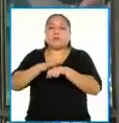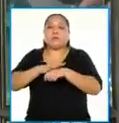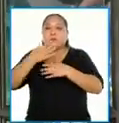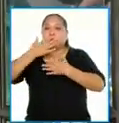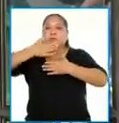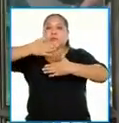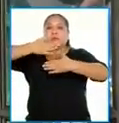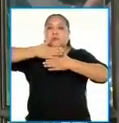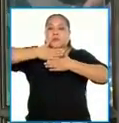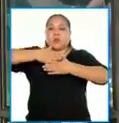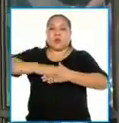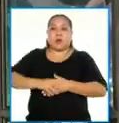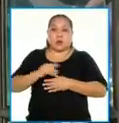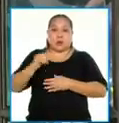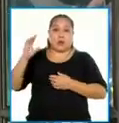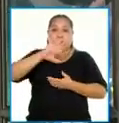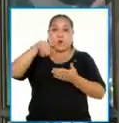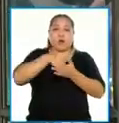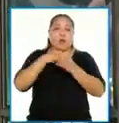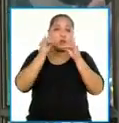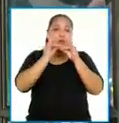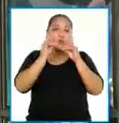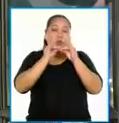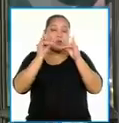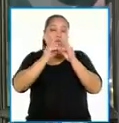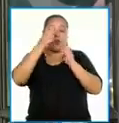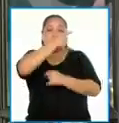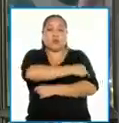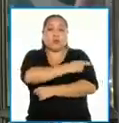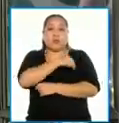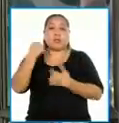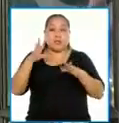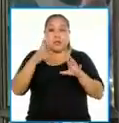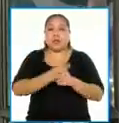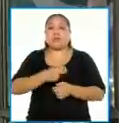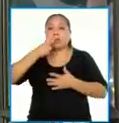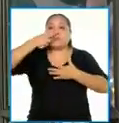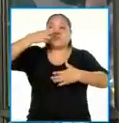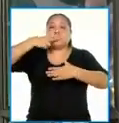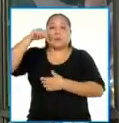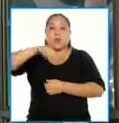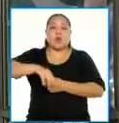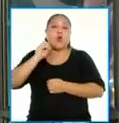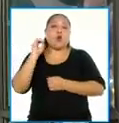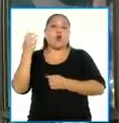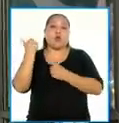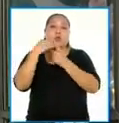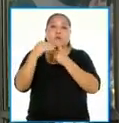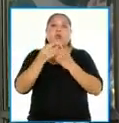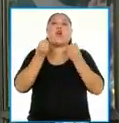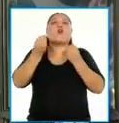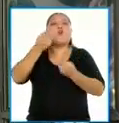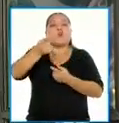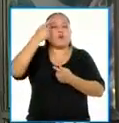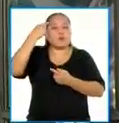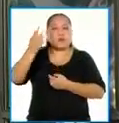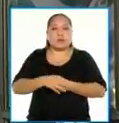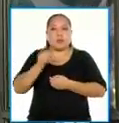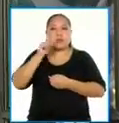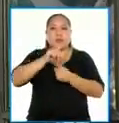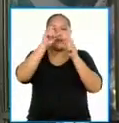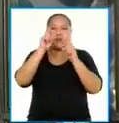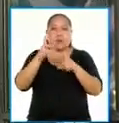el 100%, tendría que tener el oxígeno para julio o en estos meses, o tal vez solo la mitad. ¿no? Esta pregunta creo que